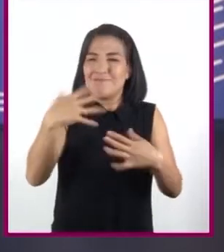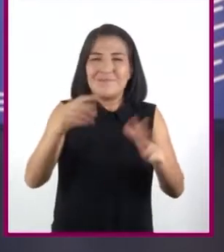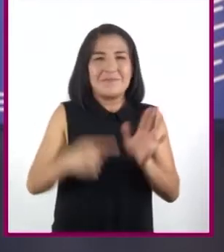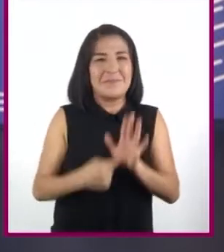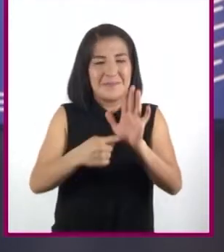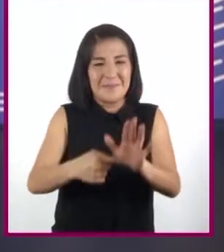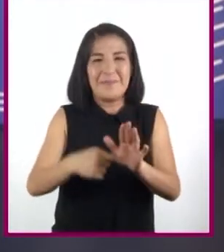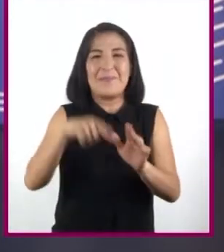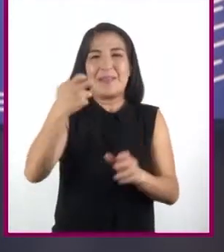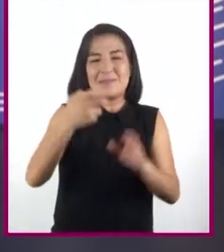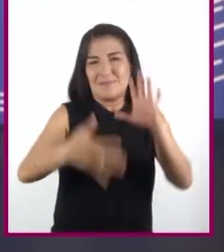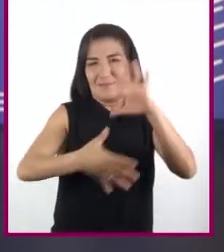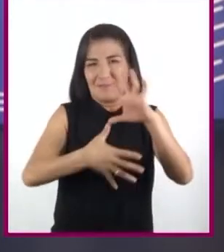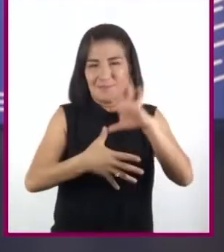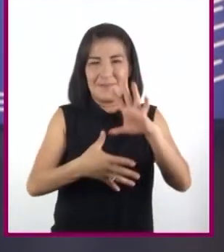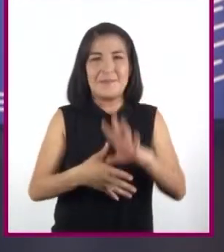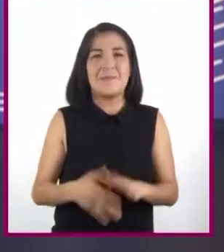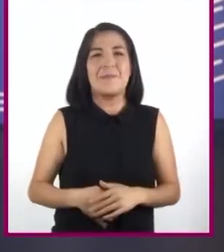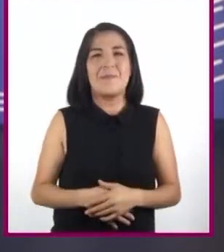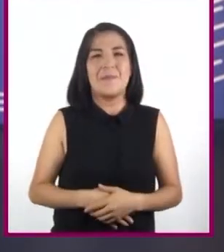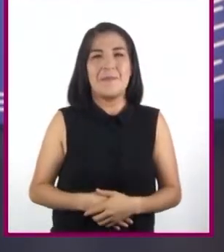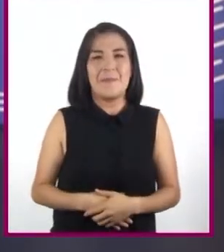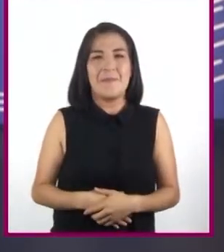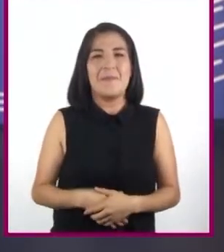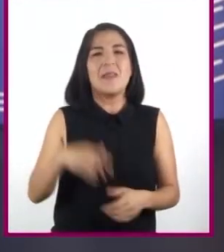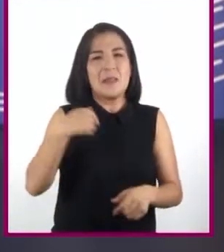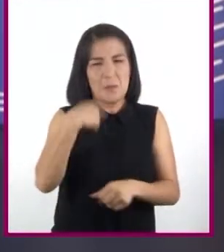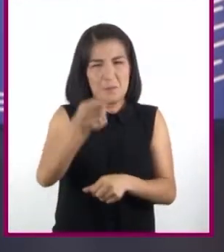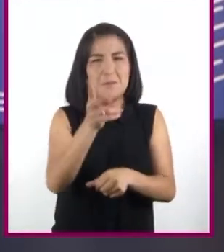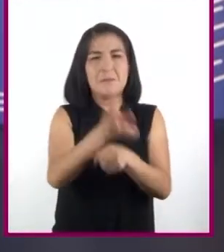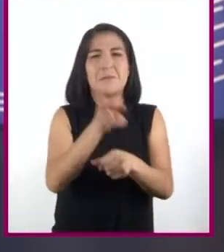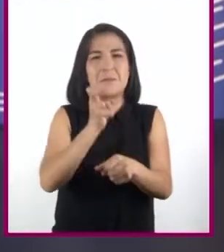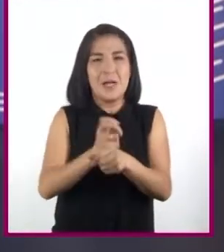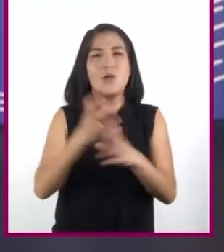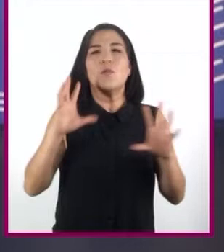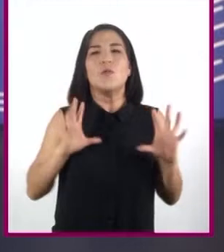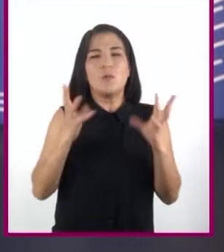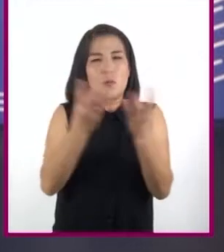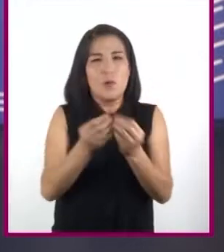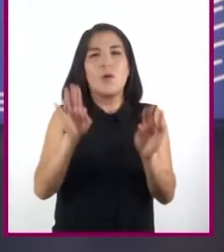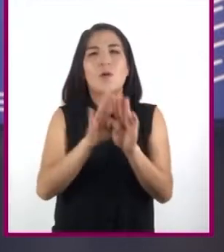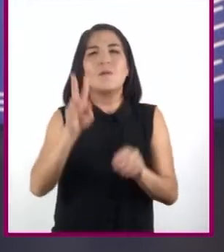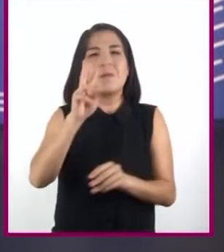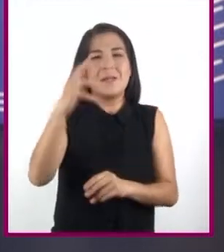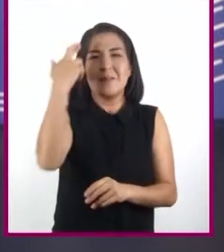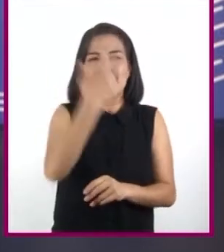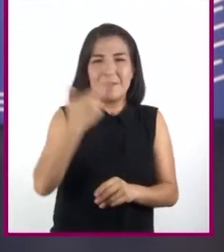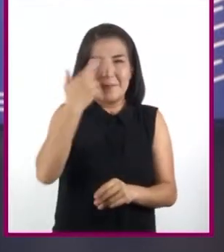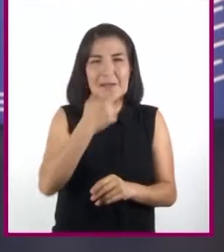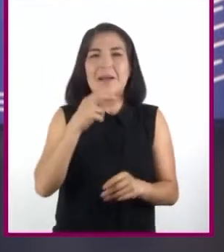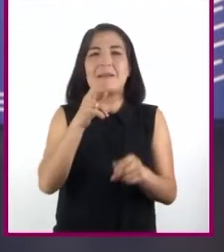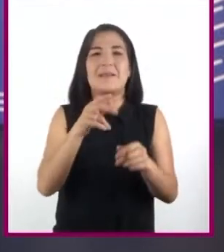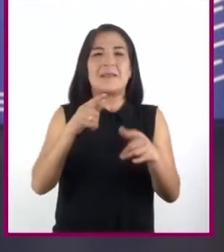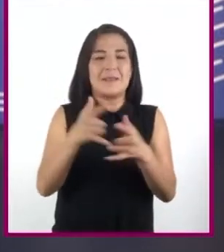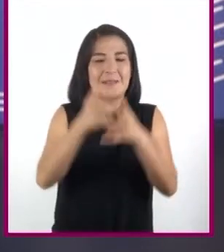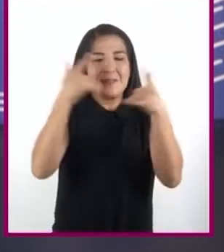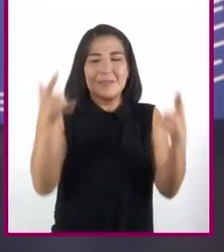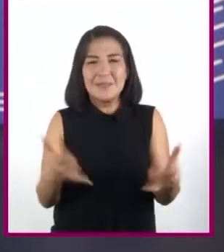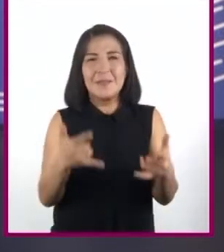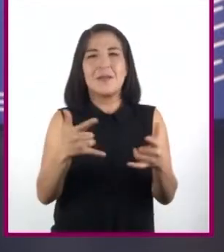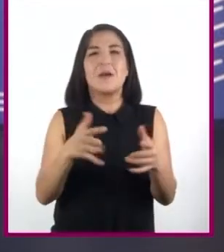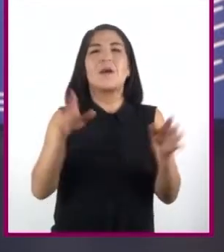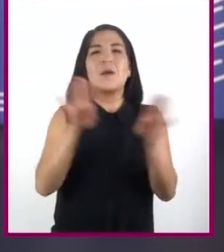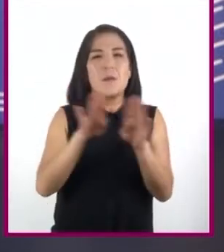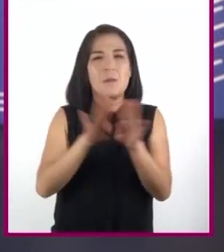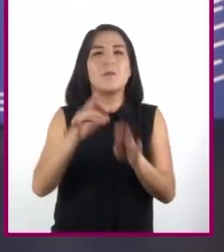en América Latina. Te invito a que juntos revisemos fragmentos de algunas obras literarias y